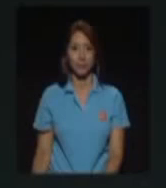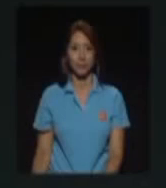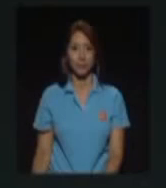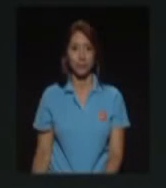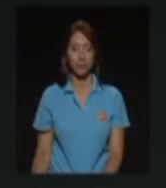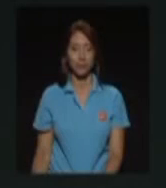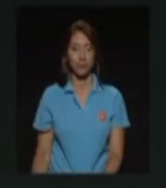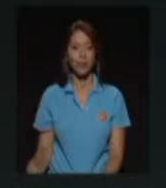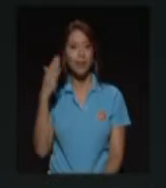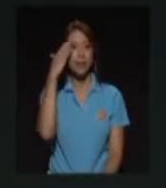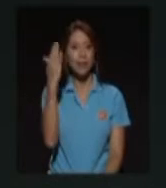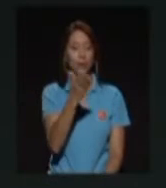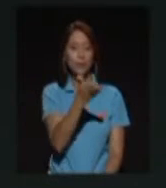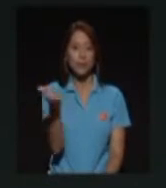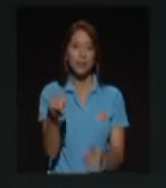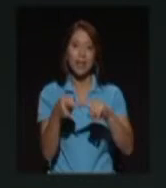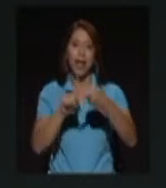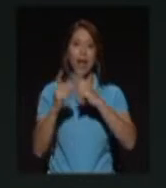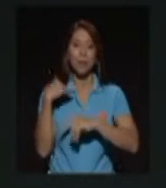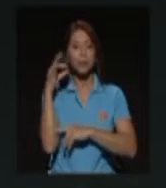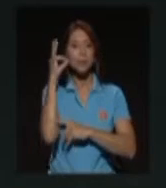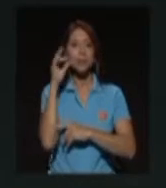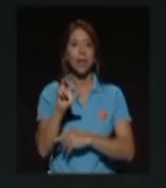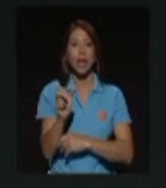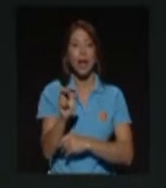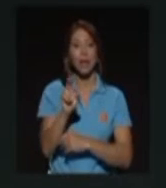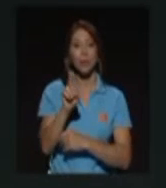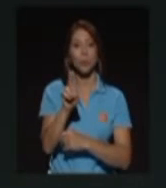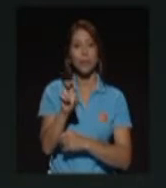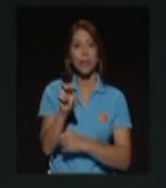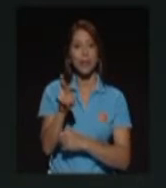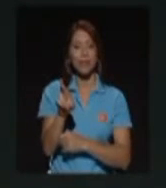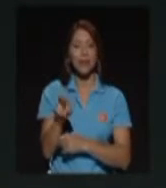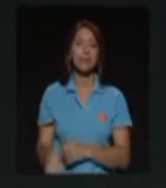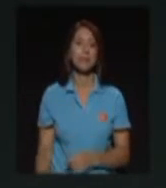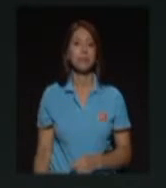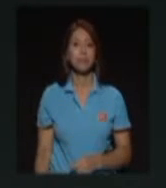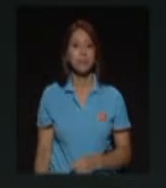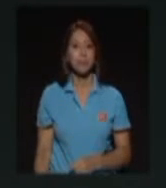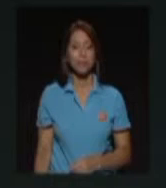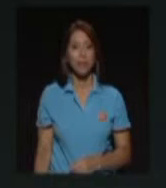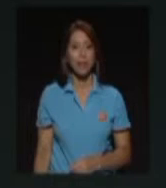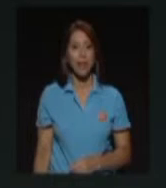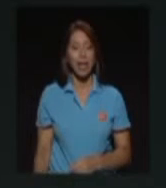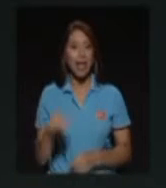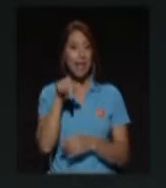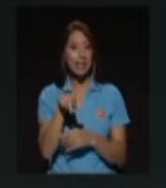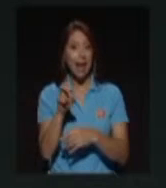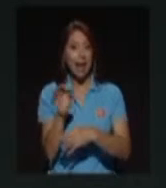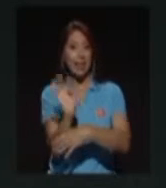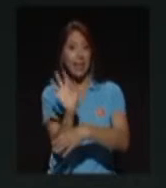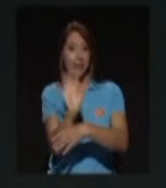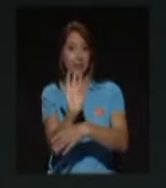Los saludamos, amigas y amigos de Canal UCR, este canal que es